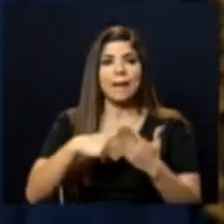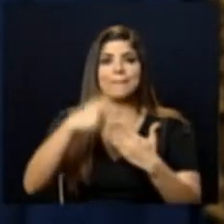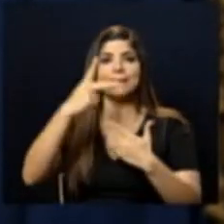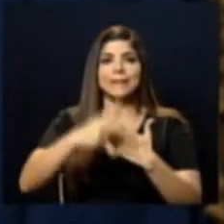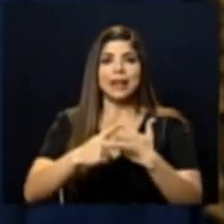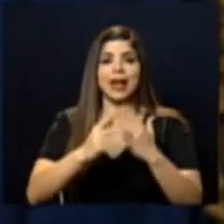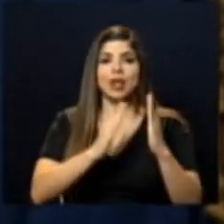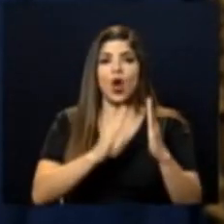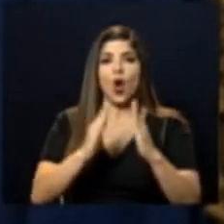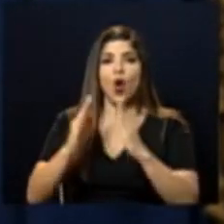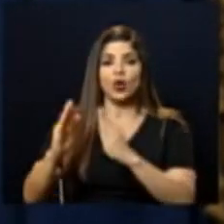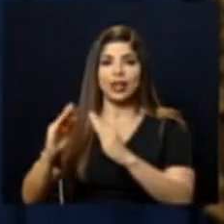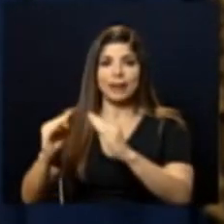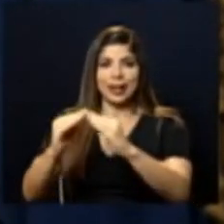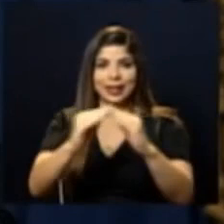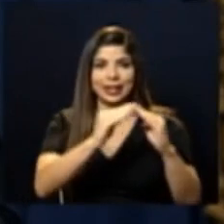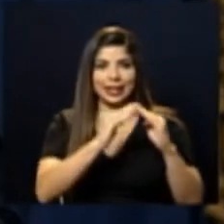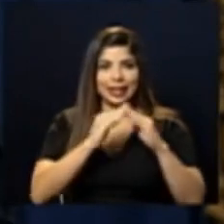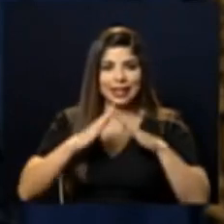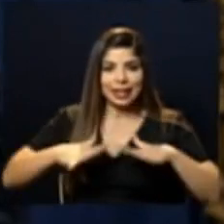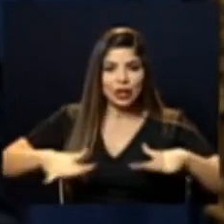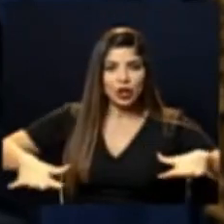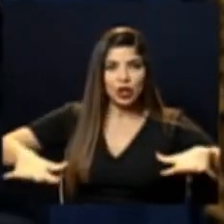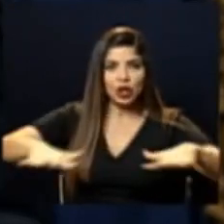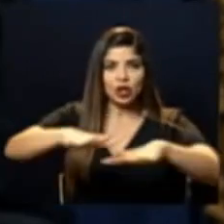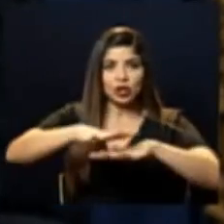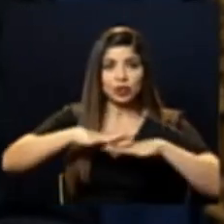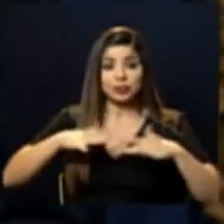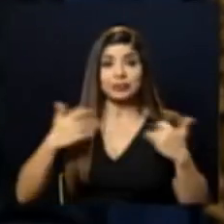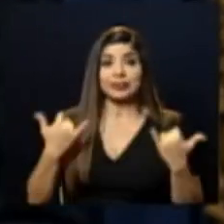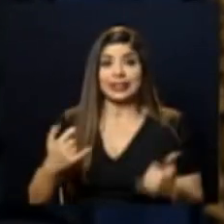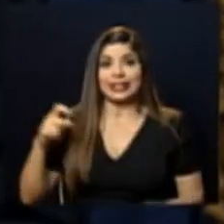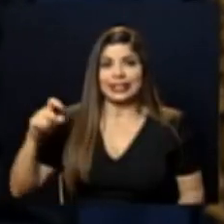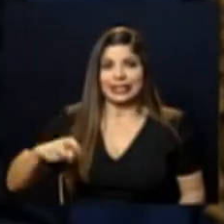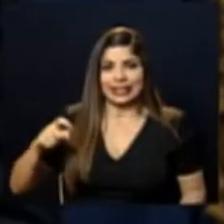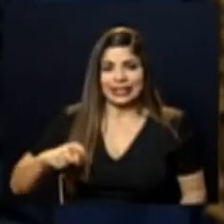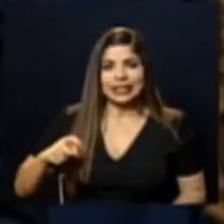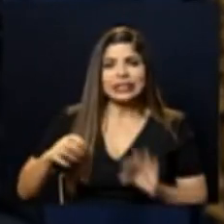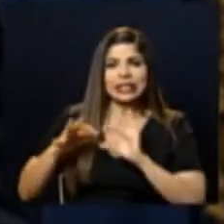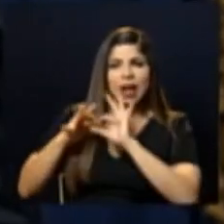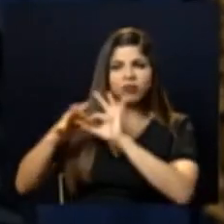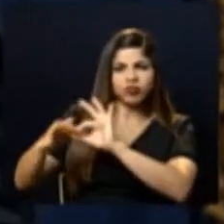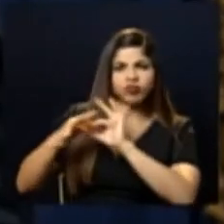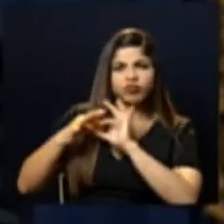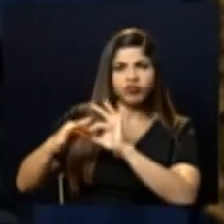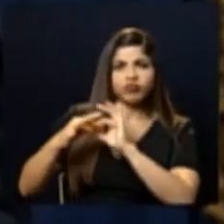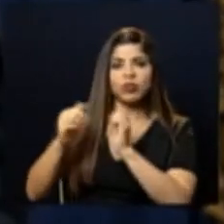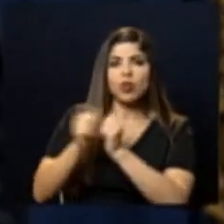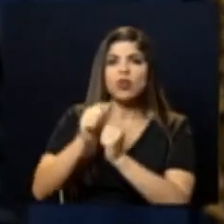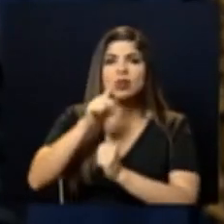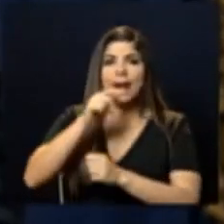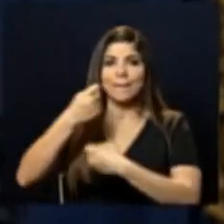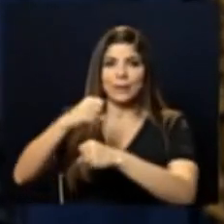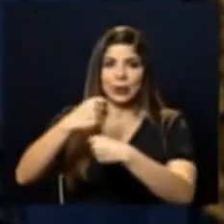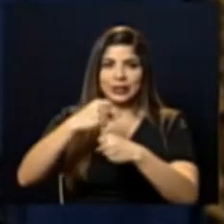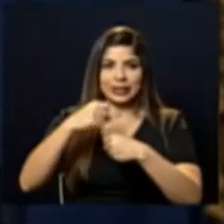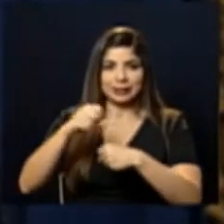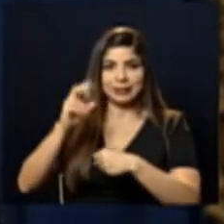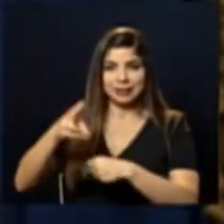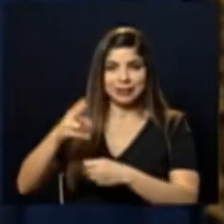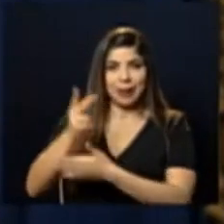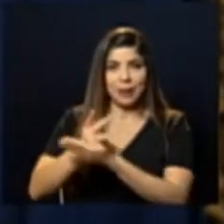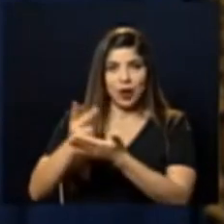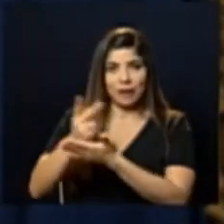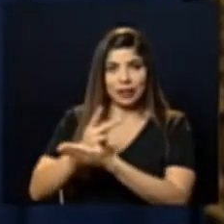de ordenamiento territorial. Ahora requerimos una fuerte coordinación con las municipalidades de la provincia para